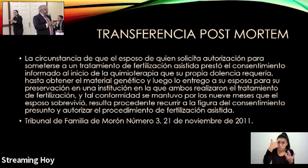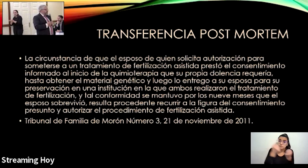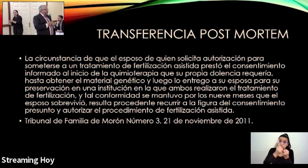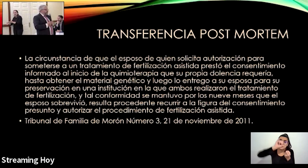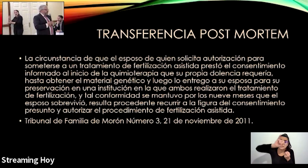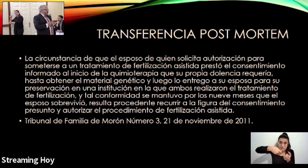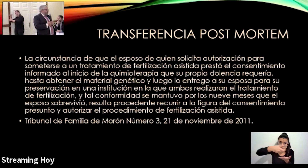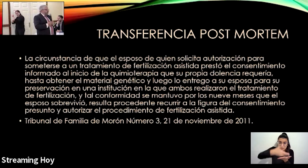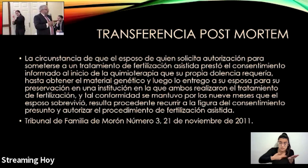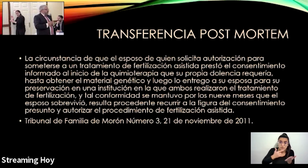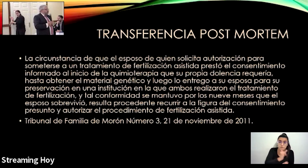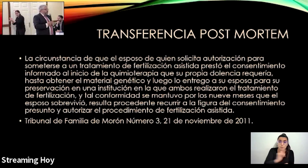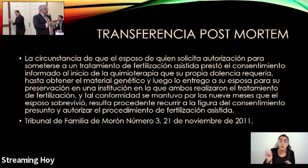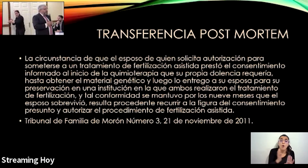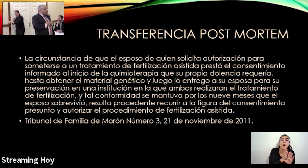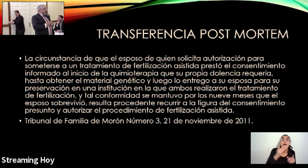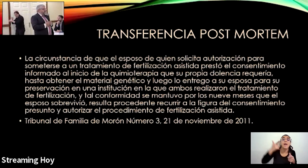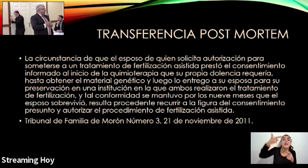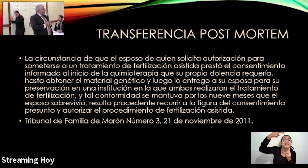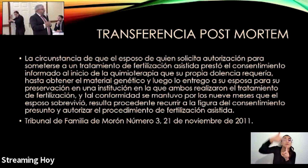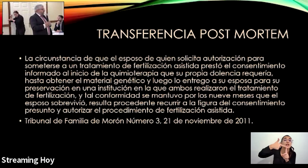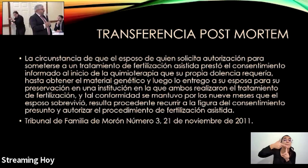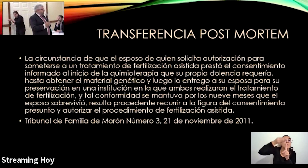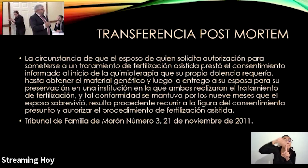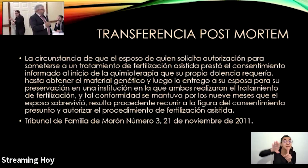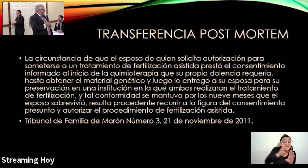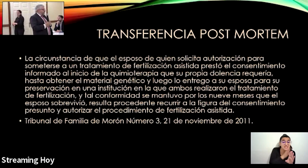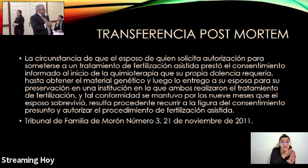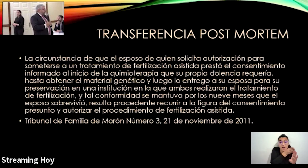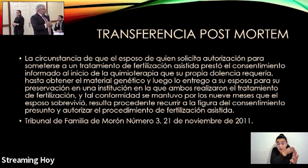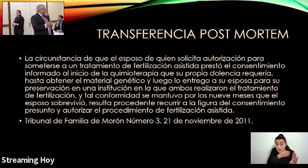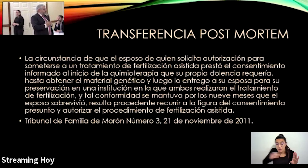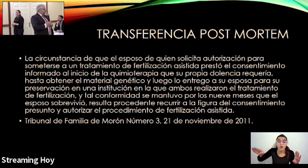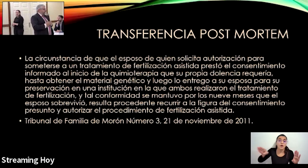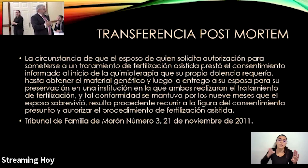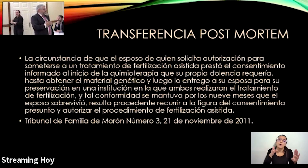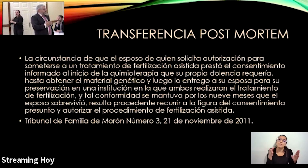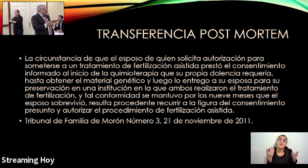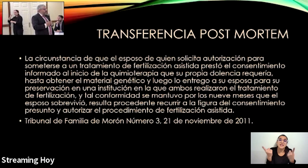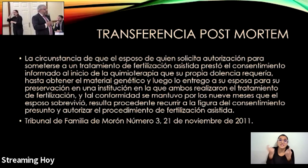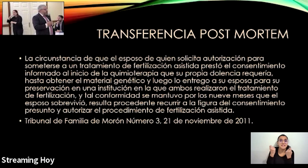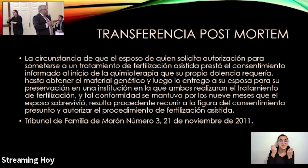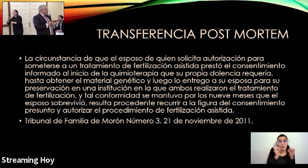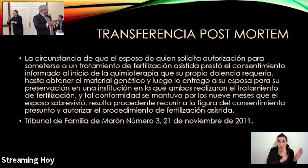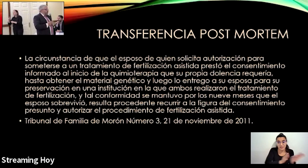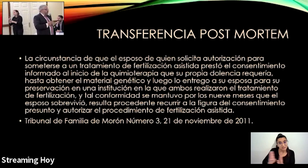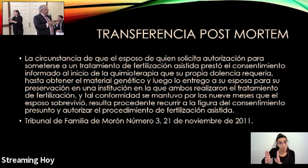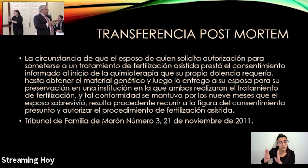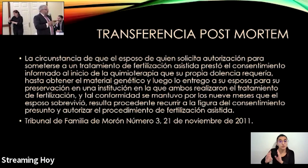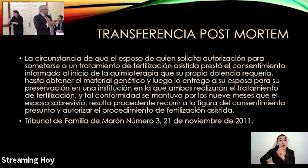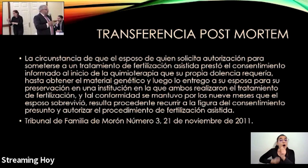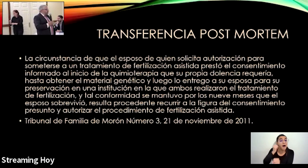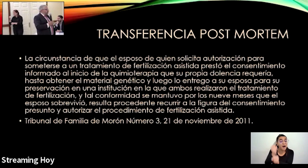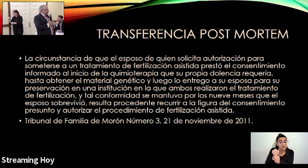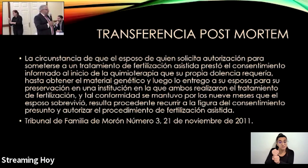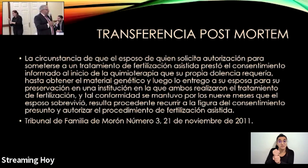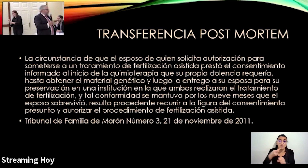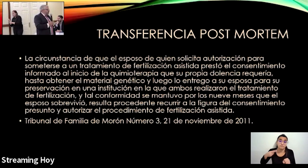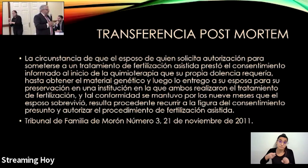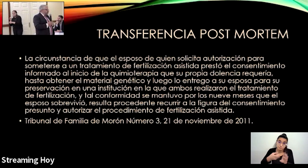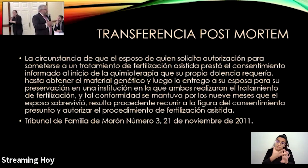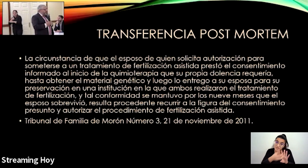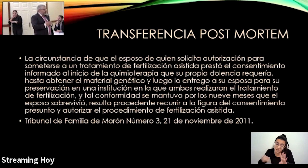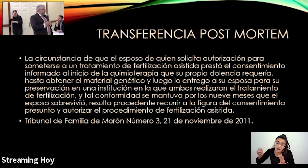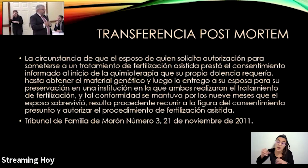al inicio de la quimioterapia que su propia dolencia requería hasta obtener el material genético y luego lo entregó